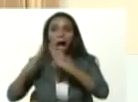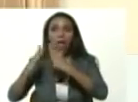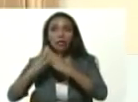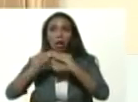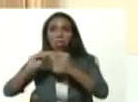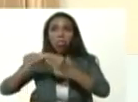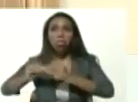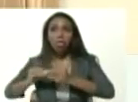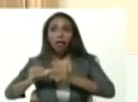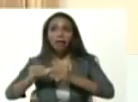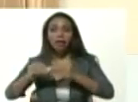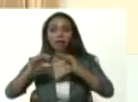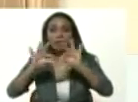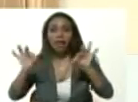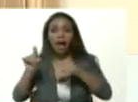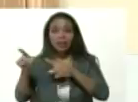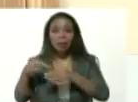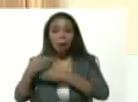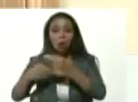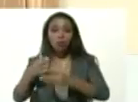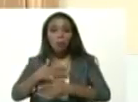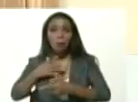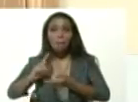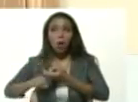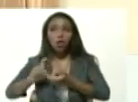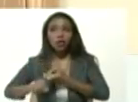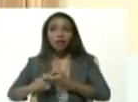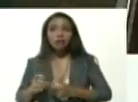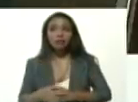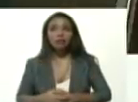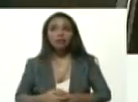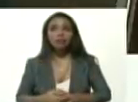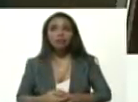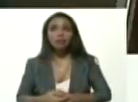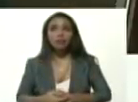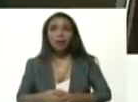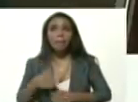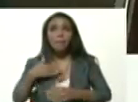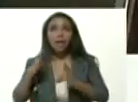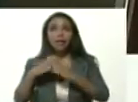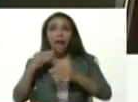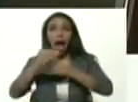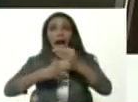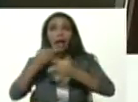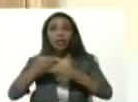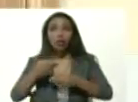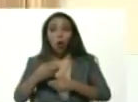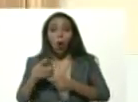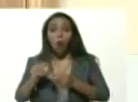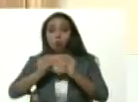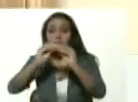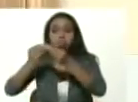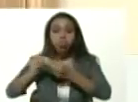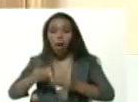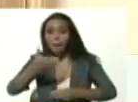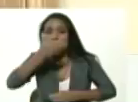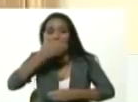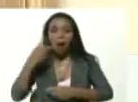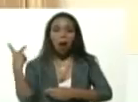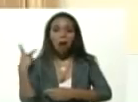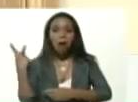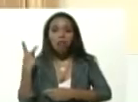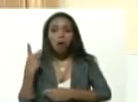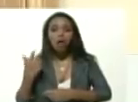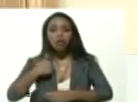de tela, esto me lo hizo Silvia. En la casa Silvia fabricó tapabocas para los dos y son los que